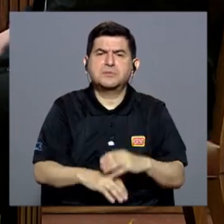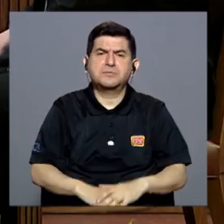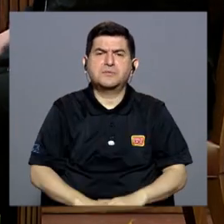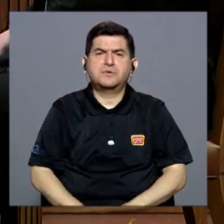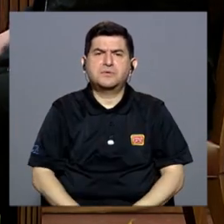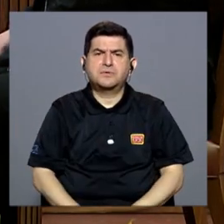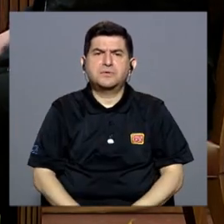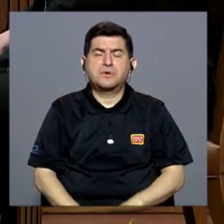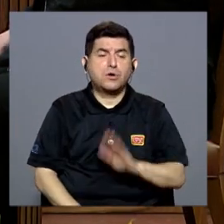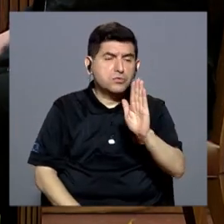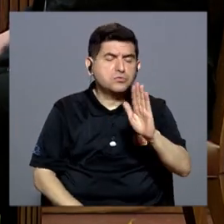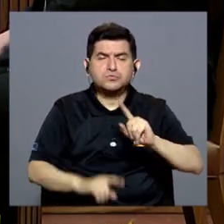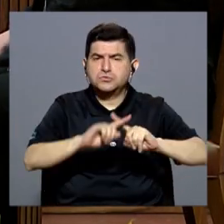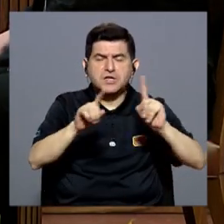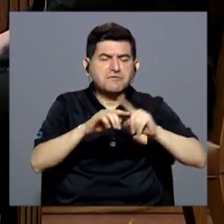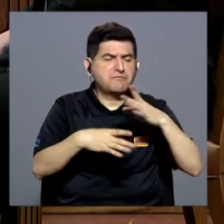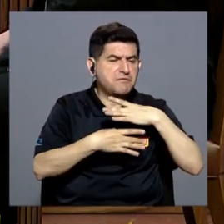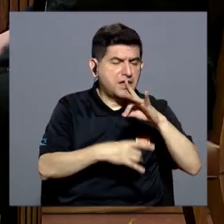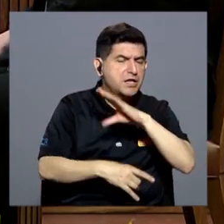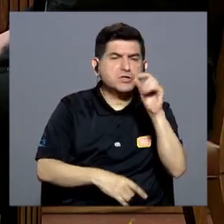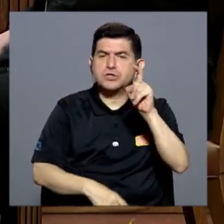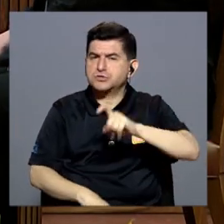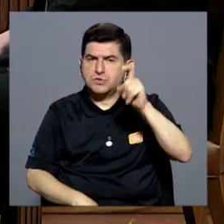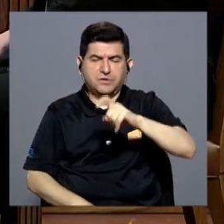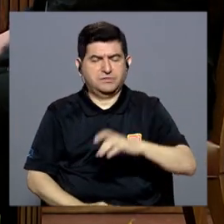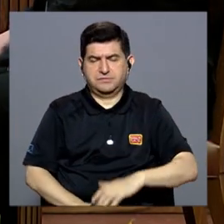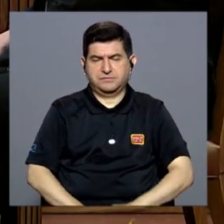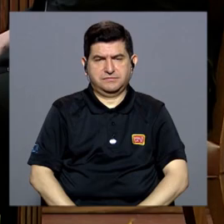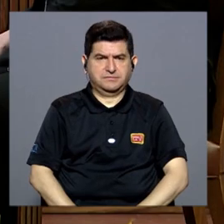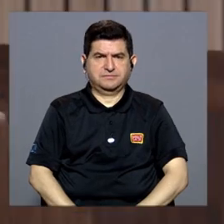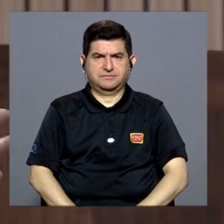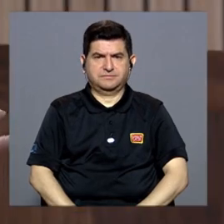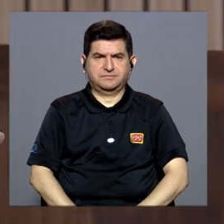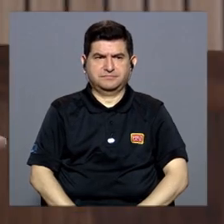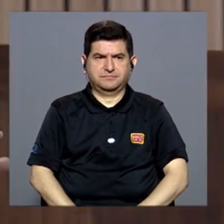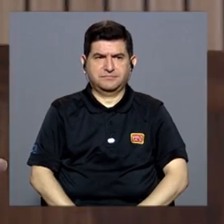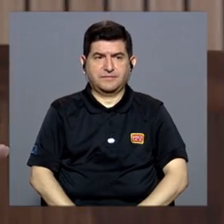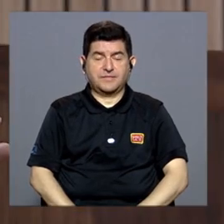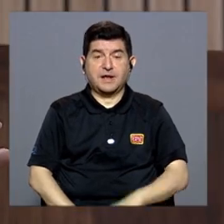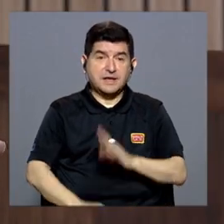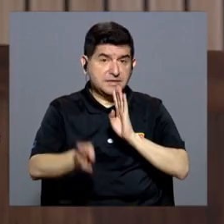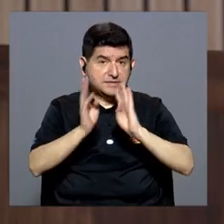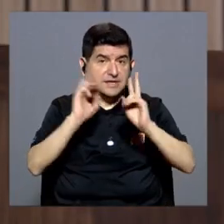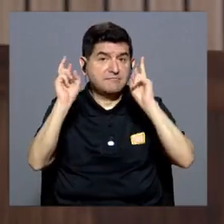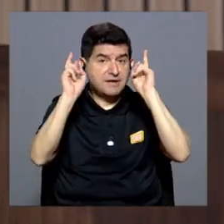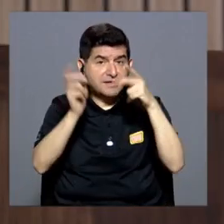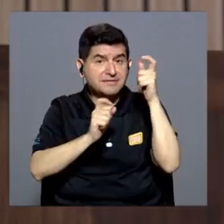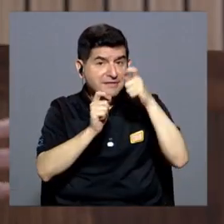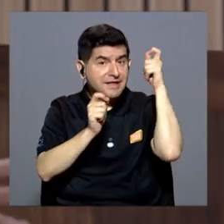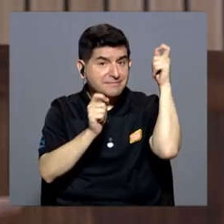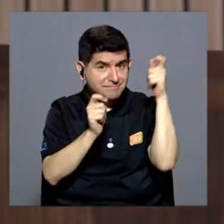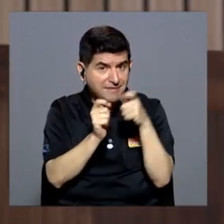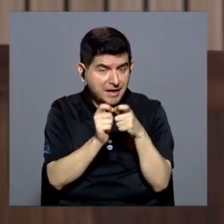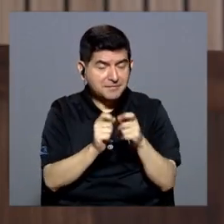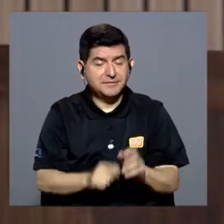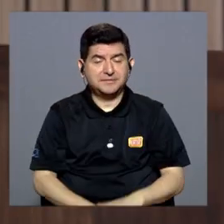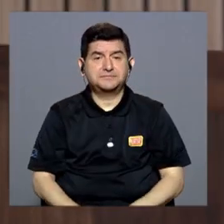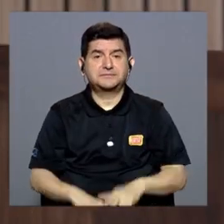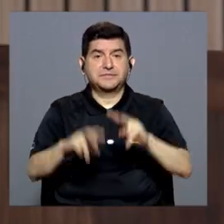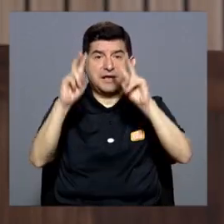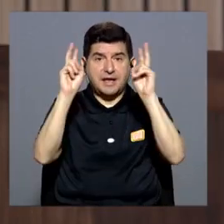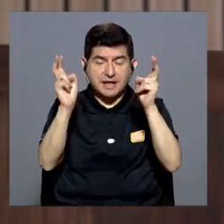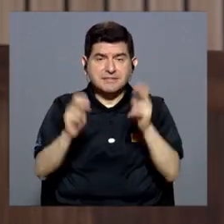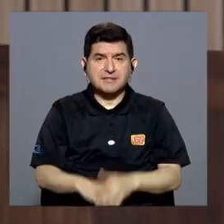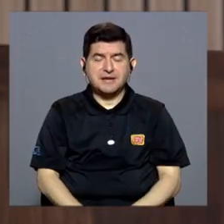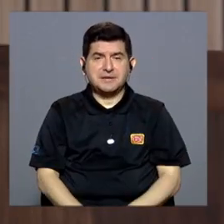diversa intereses y necesidades. Si queremos hablar de un tema muy específico, el tema